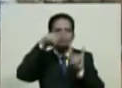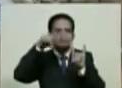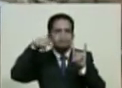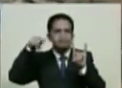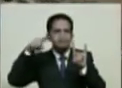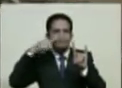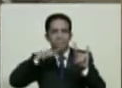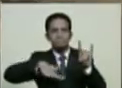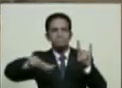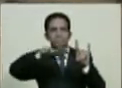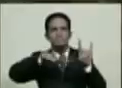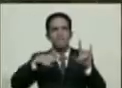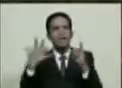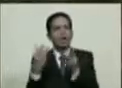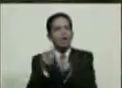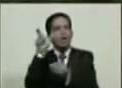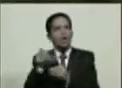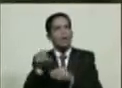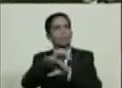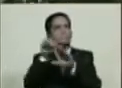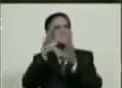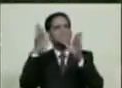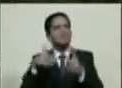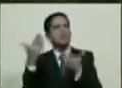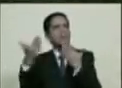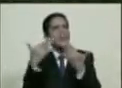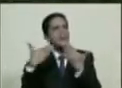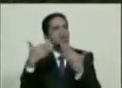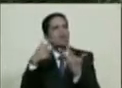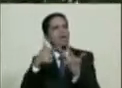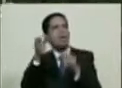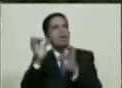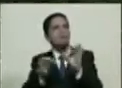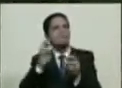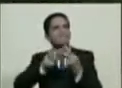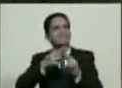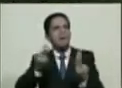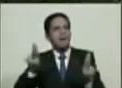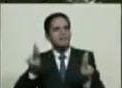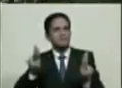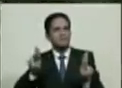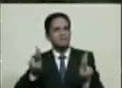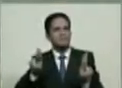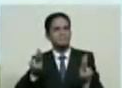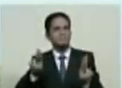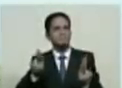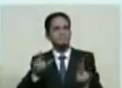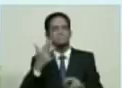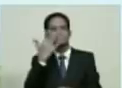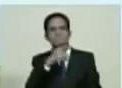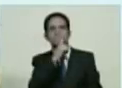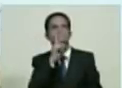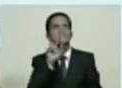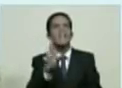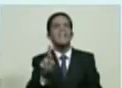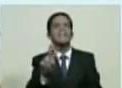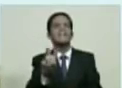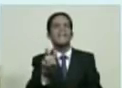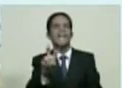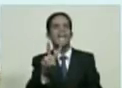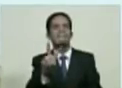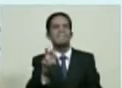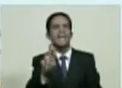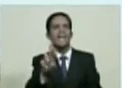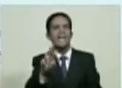compañía del ministro del Poder Popular para Relaciones Interiores, Justicia y Paz, Néstor Rebrol, quien estará ofreciendo